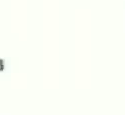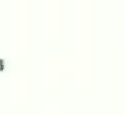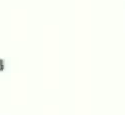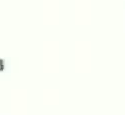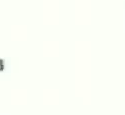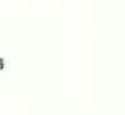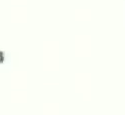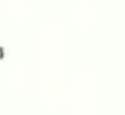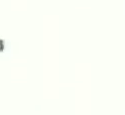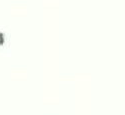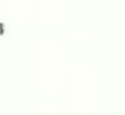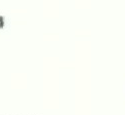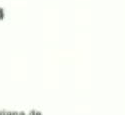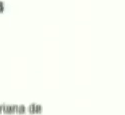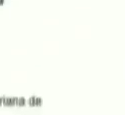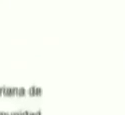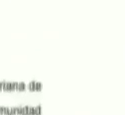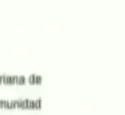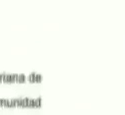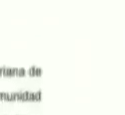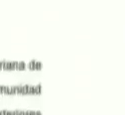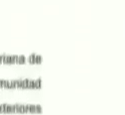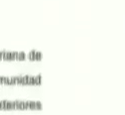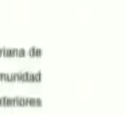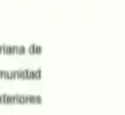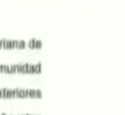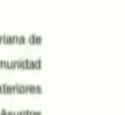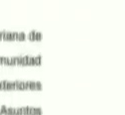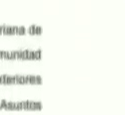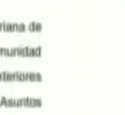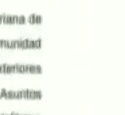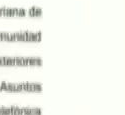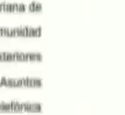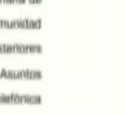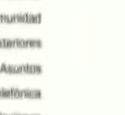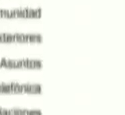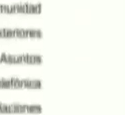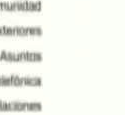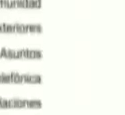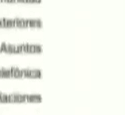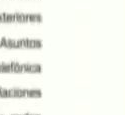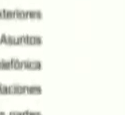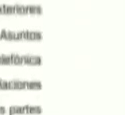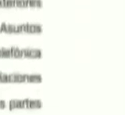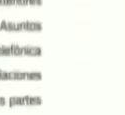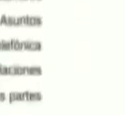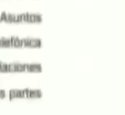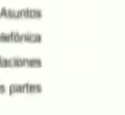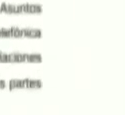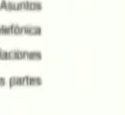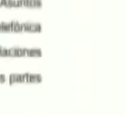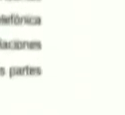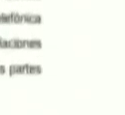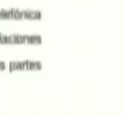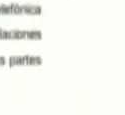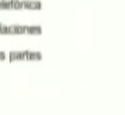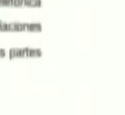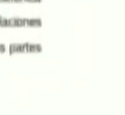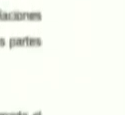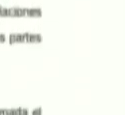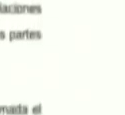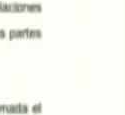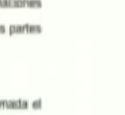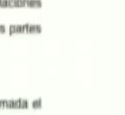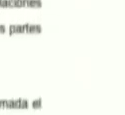Cancillería, comunicado oficial. La República Bolivariana de Venezuela, Ministerio del Poder Popular para Relaciones de Exteriores, Servicio de Acciones Exteriores de la